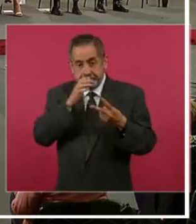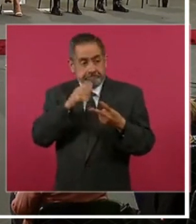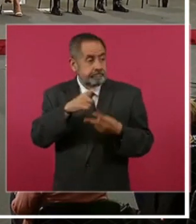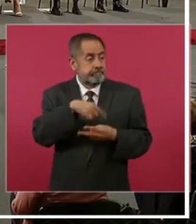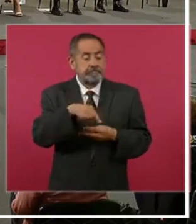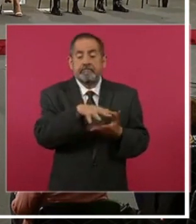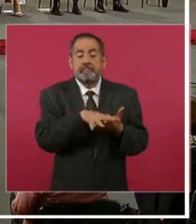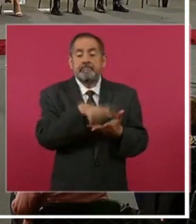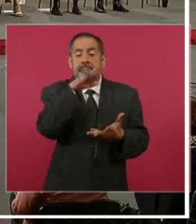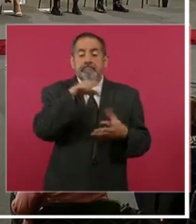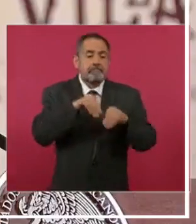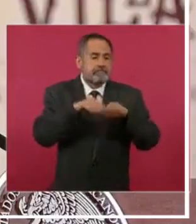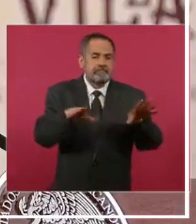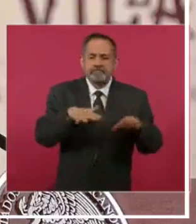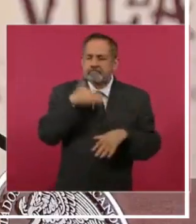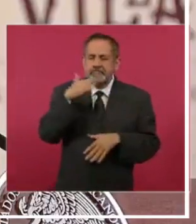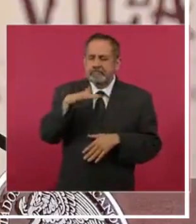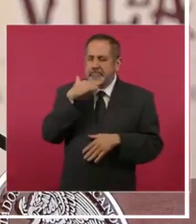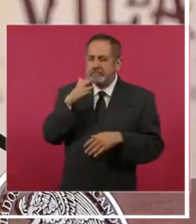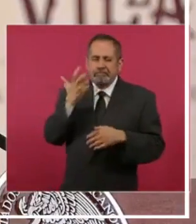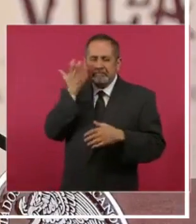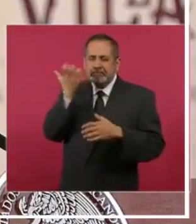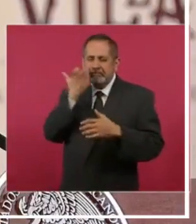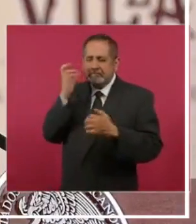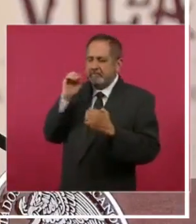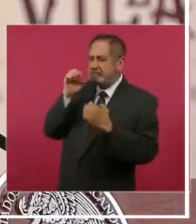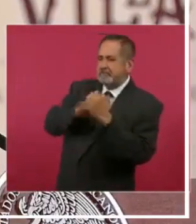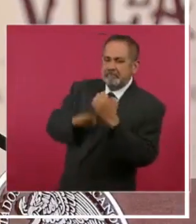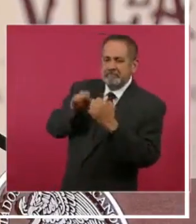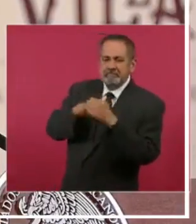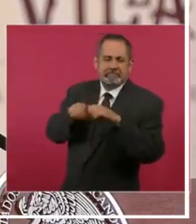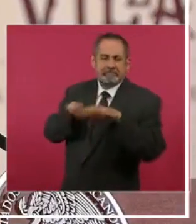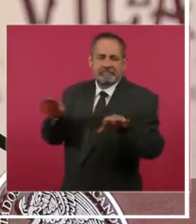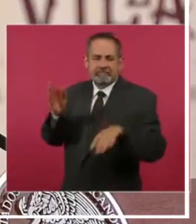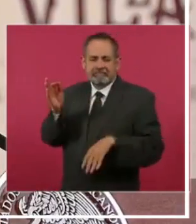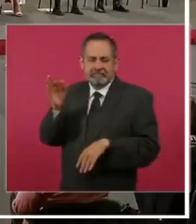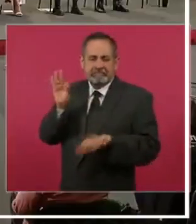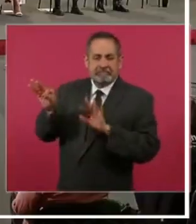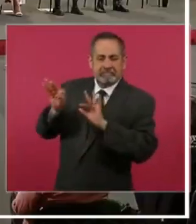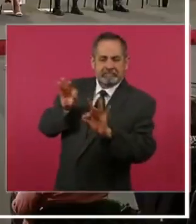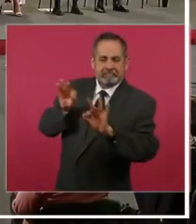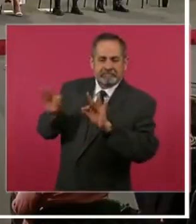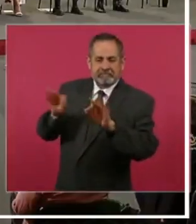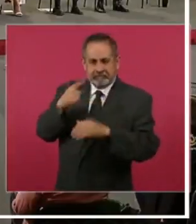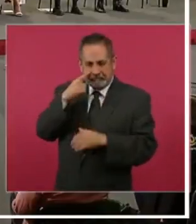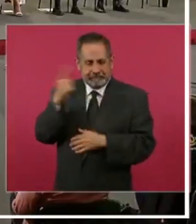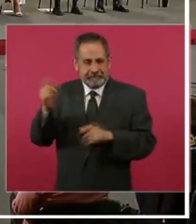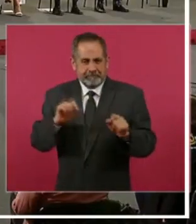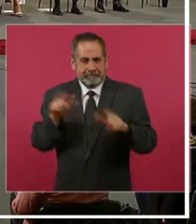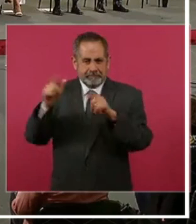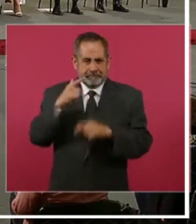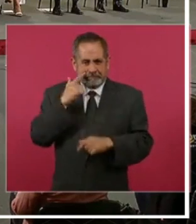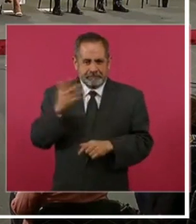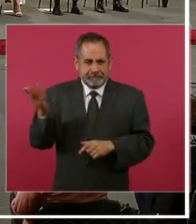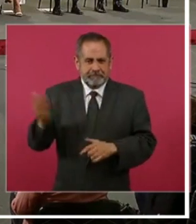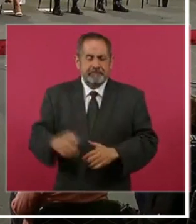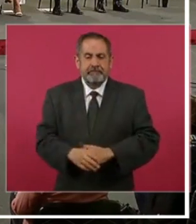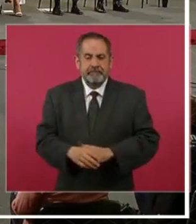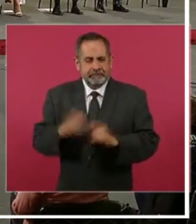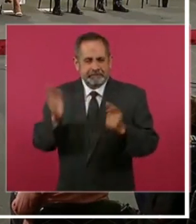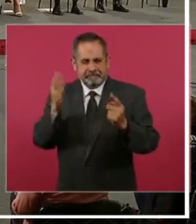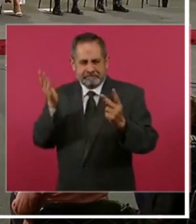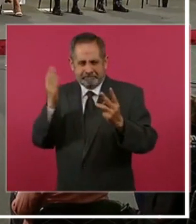comunicación hicieron trabajo sucio para la oposición. Vamos a ver algo, me gustaría, si me pueden pasar rápido todas las